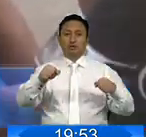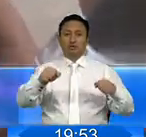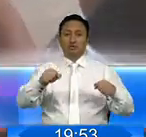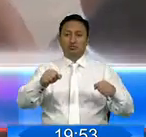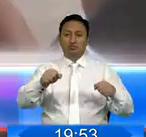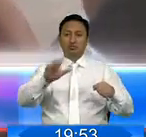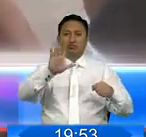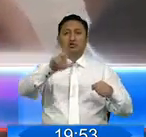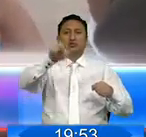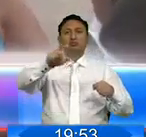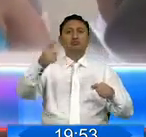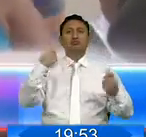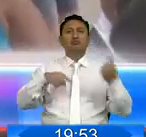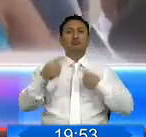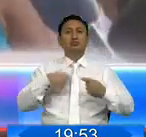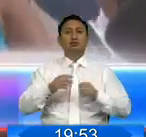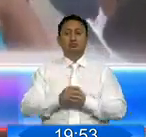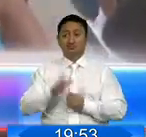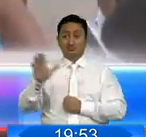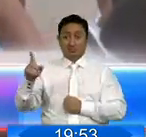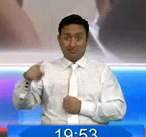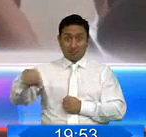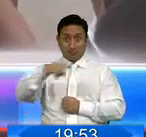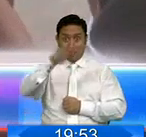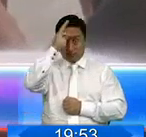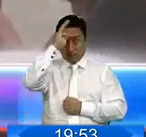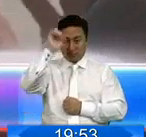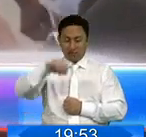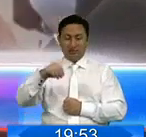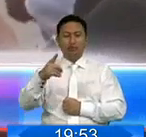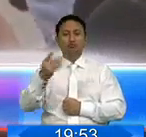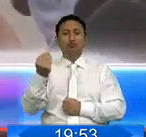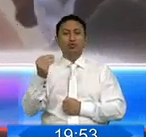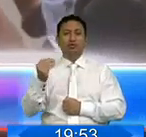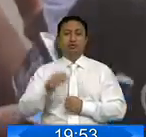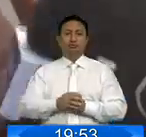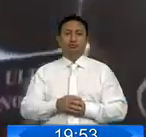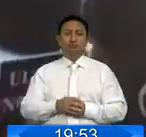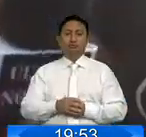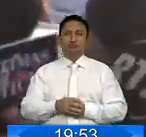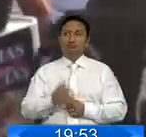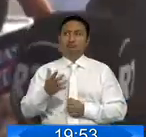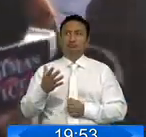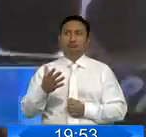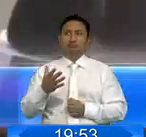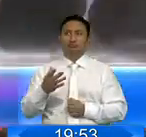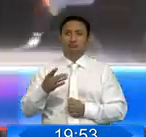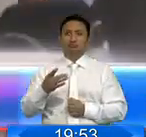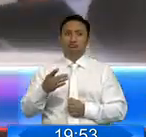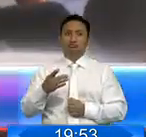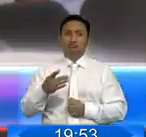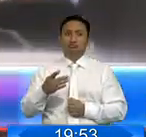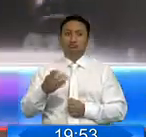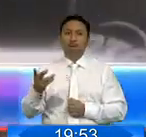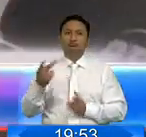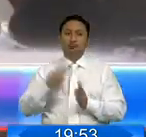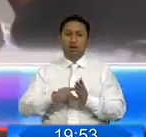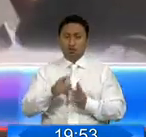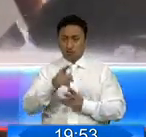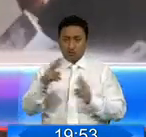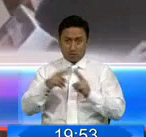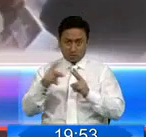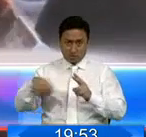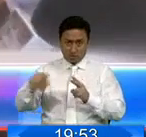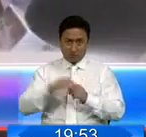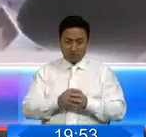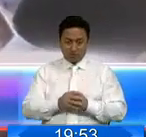Cinco heridos. ¿Cinco personas fueron trasladadas ya? Sí, un menor de edad. Tendrá. ¿Tiene conocimiento? ¿Que los conocían a